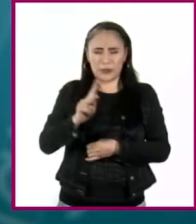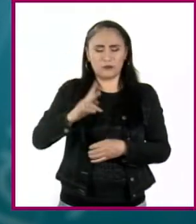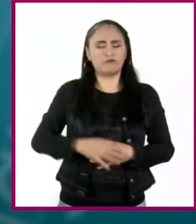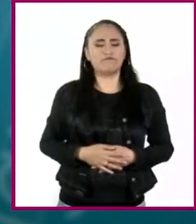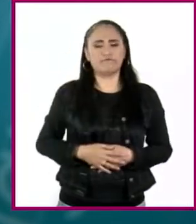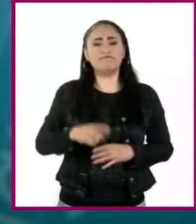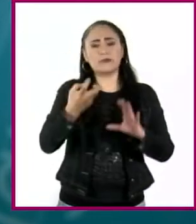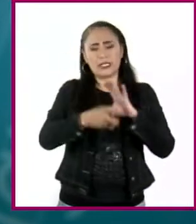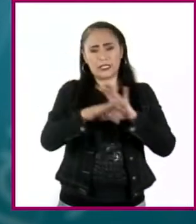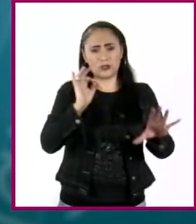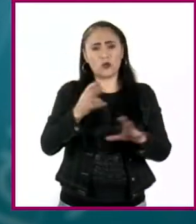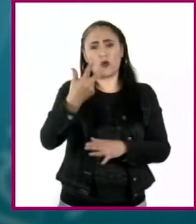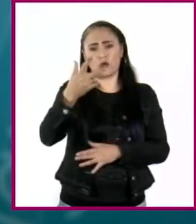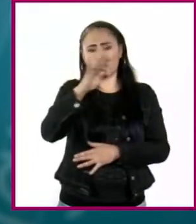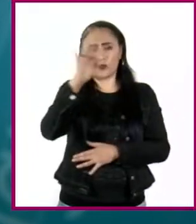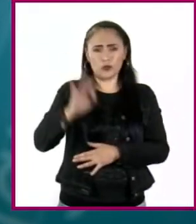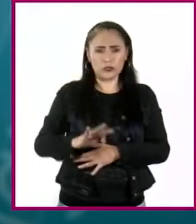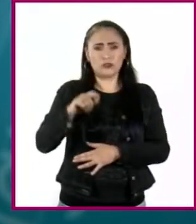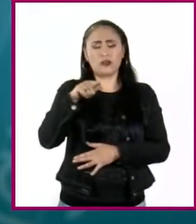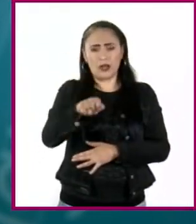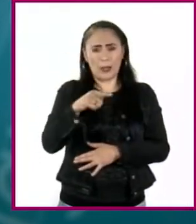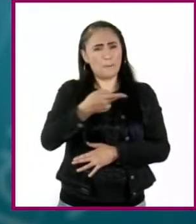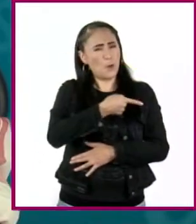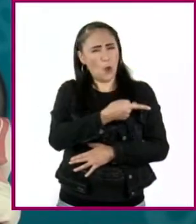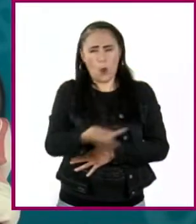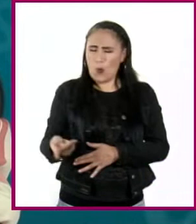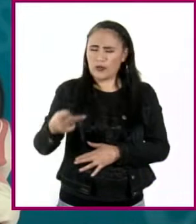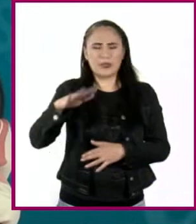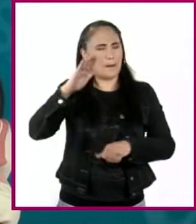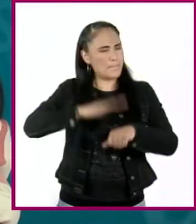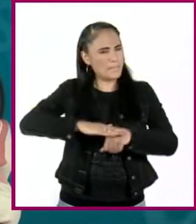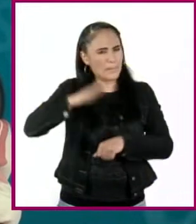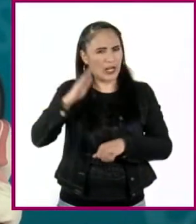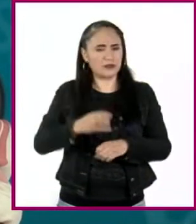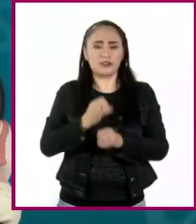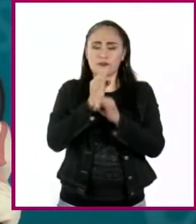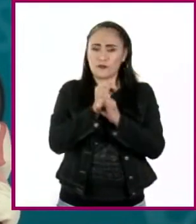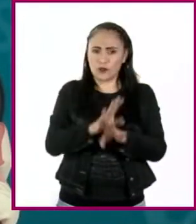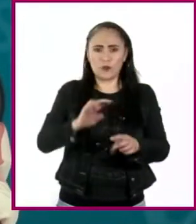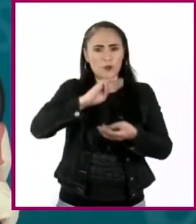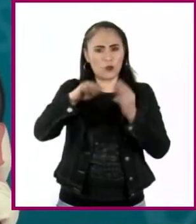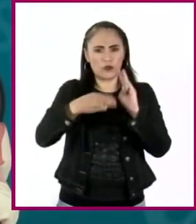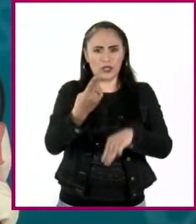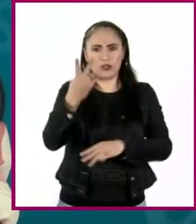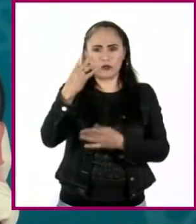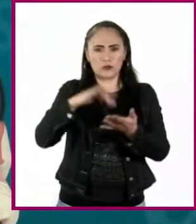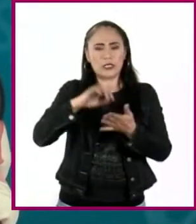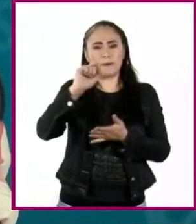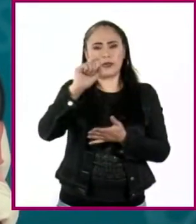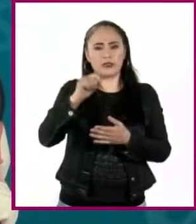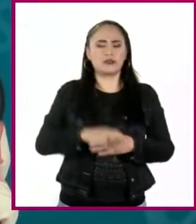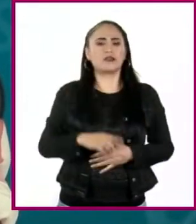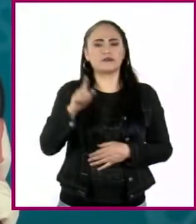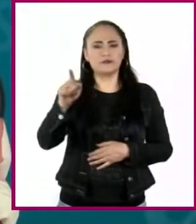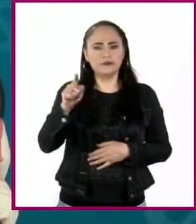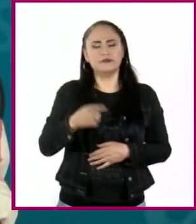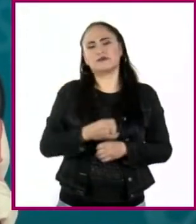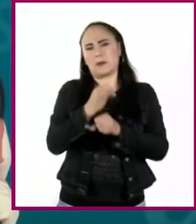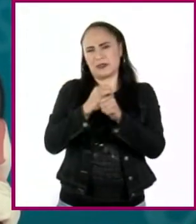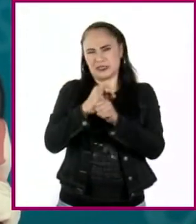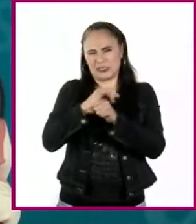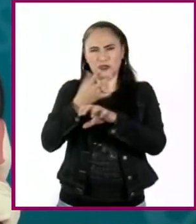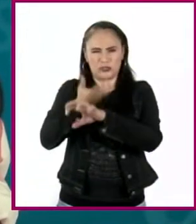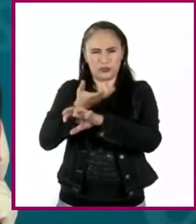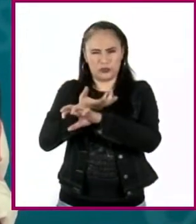ellos, cerca del 8% se encontraba en pobreza extrema. En el Informe Mundial 2020, publicado por Human Rights Watch, se